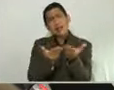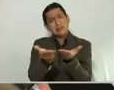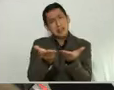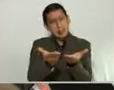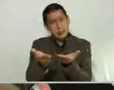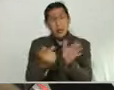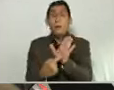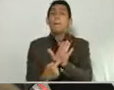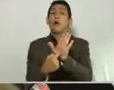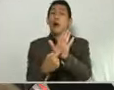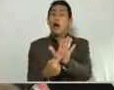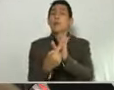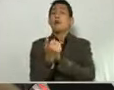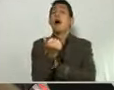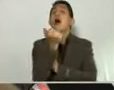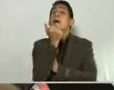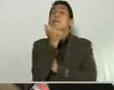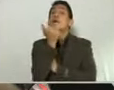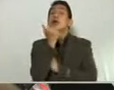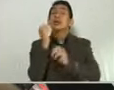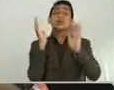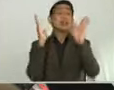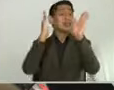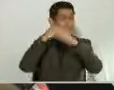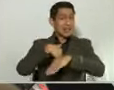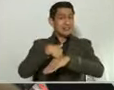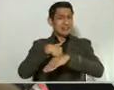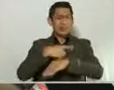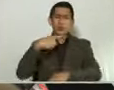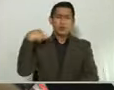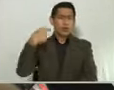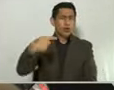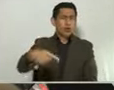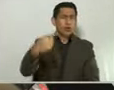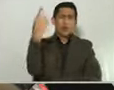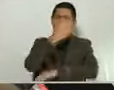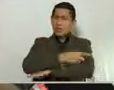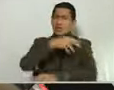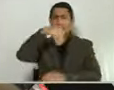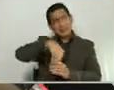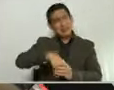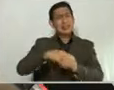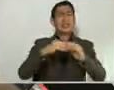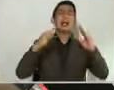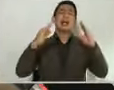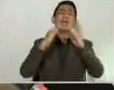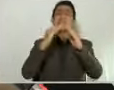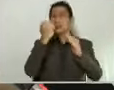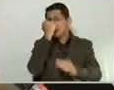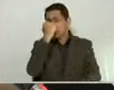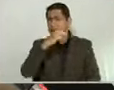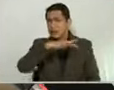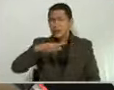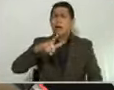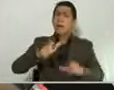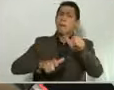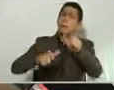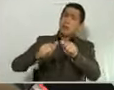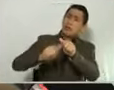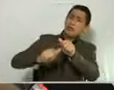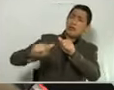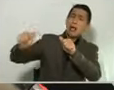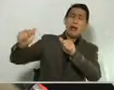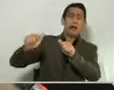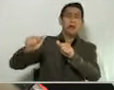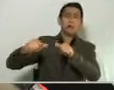a 78 mil personas al año con almuerzos todos los días en la Casa Rosada, todos los días, gente que llega a pie porque no tiene ni para el